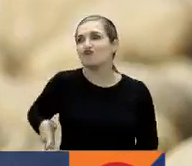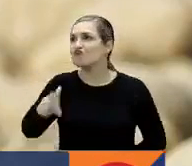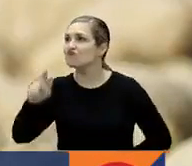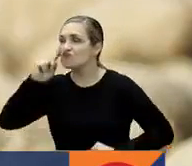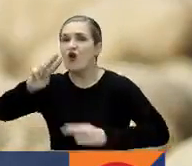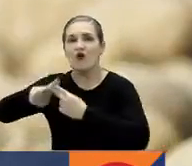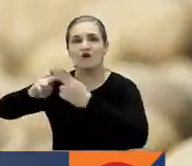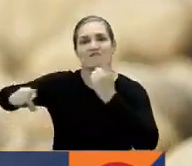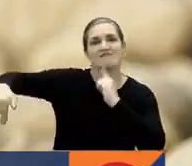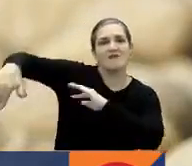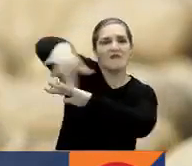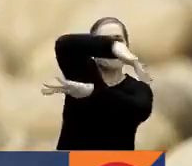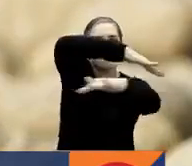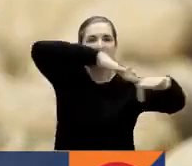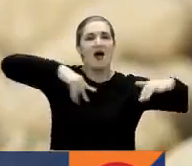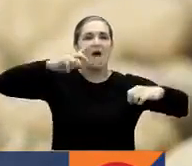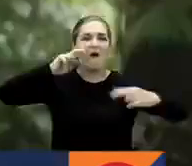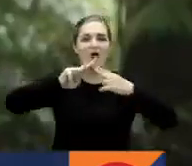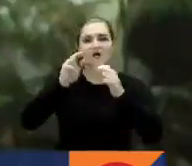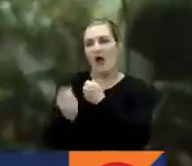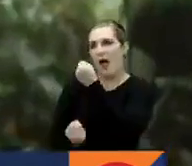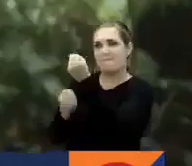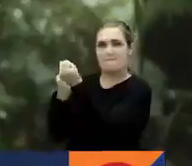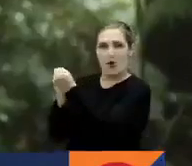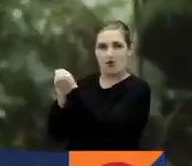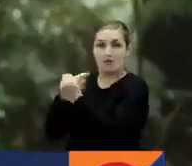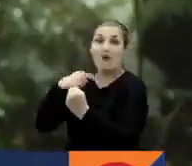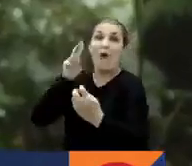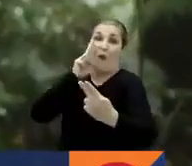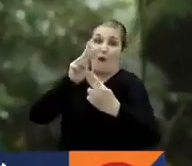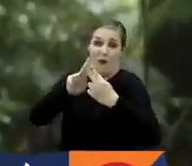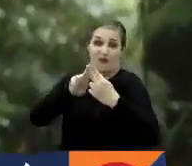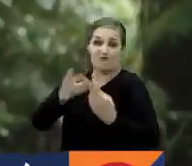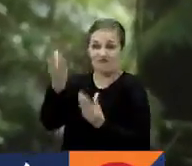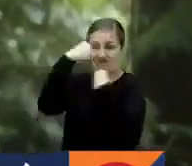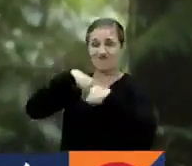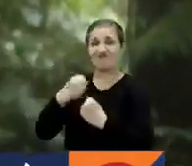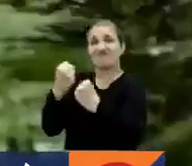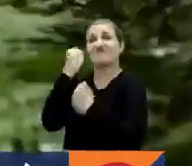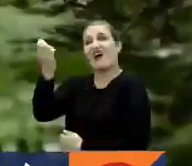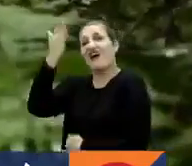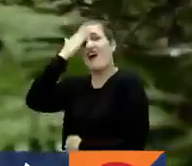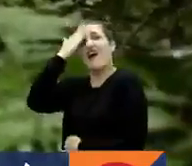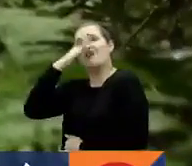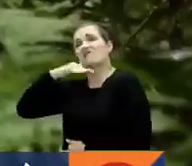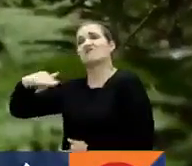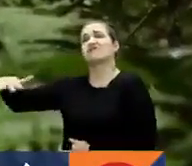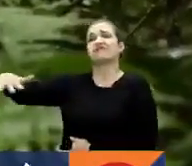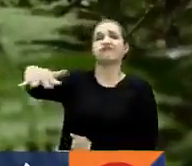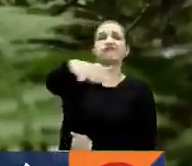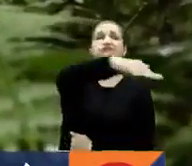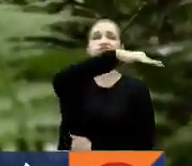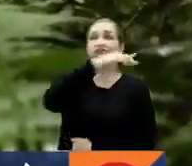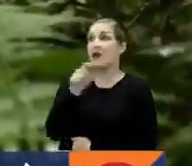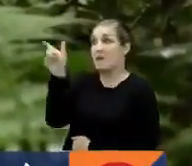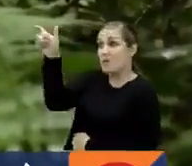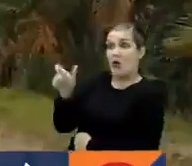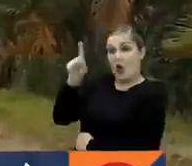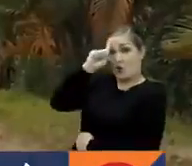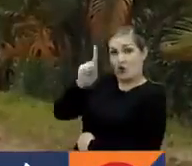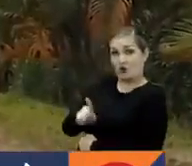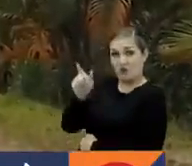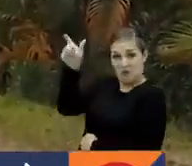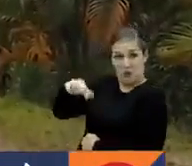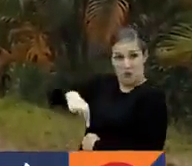es uno de mis objetivos principales es porque soy conocedor de los sitios entonces puedo ayudar a guiar bien a los